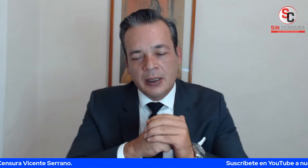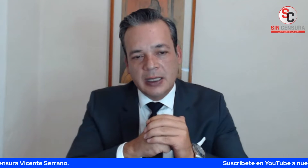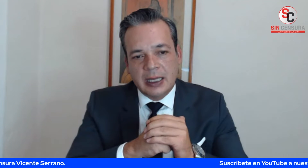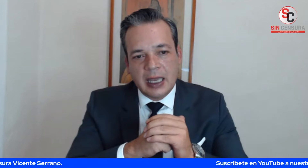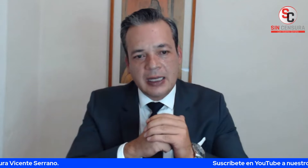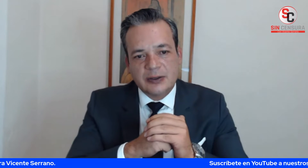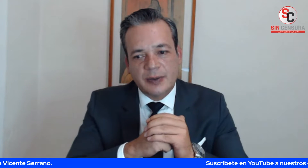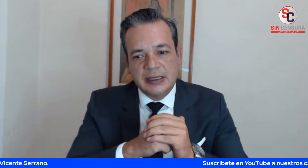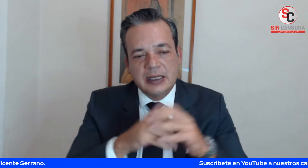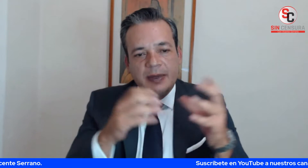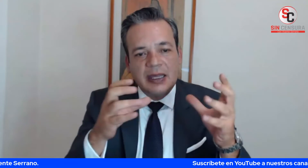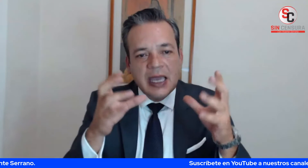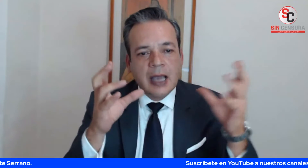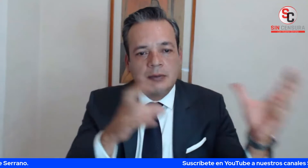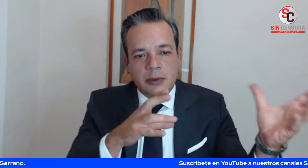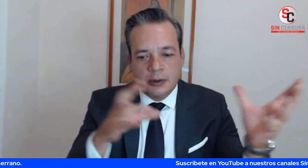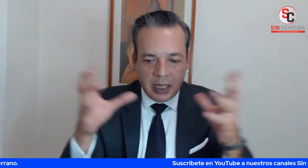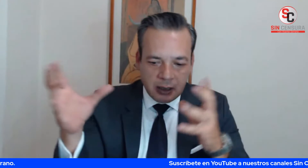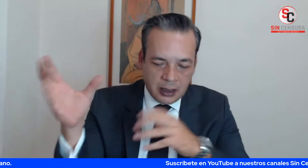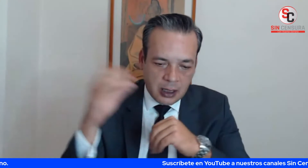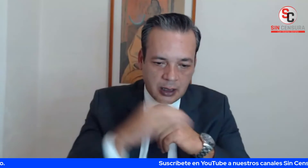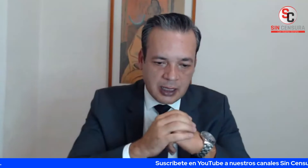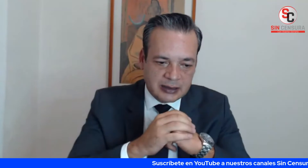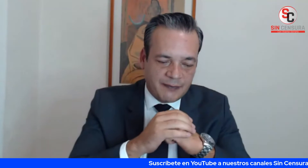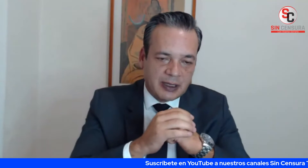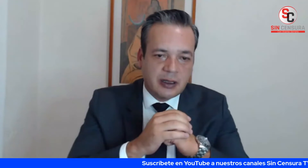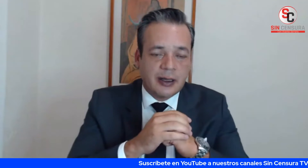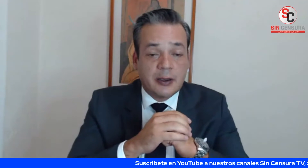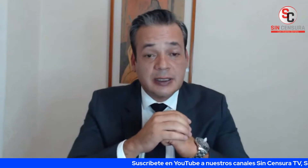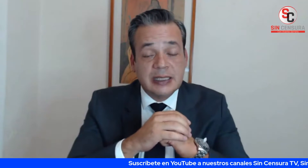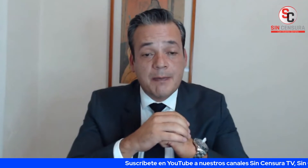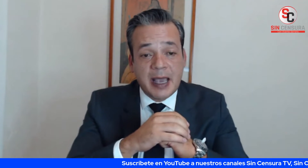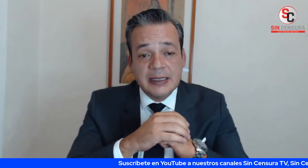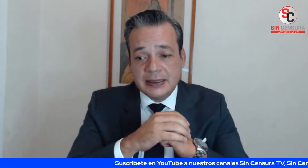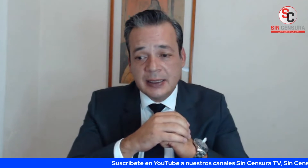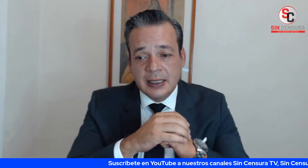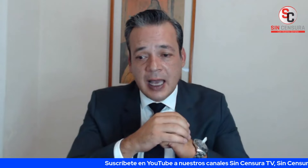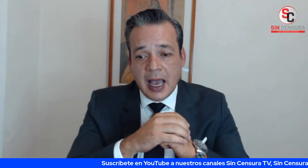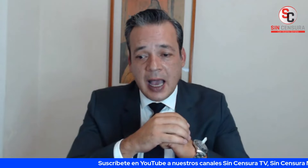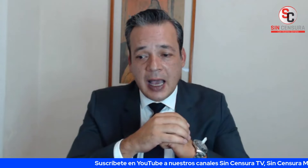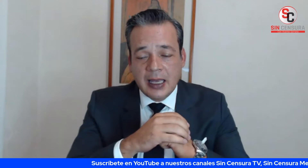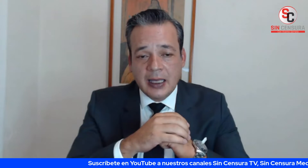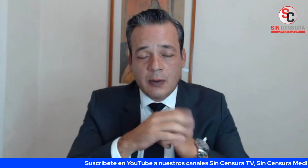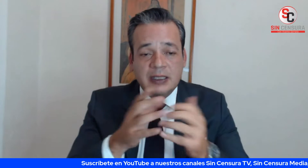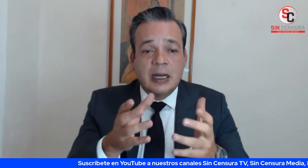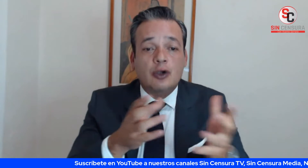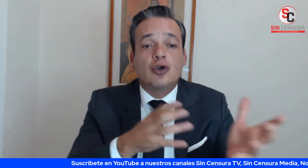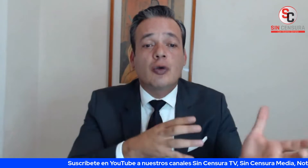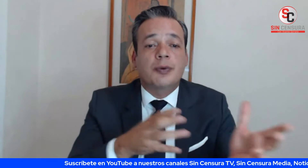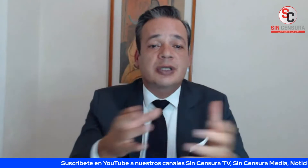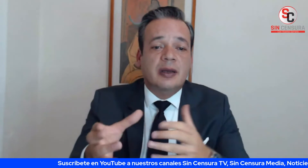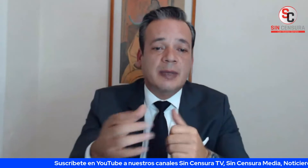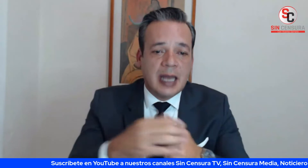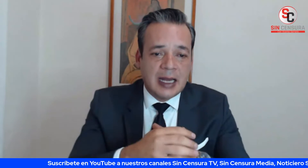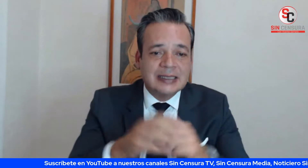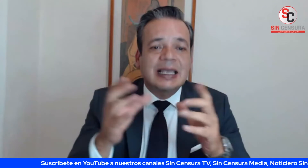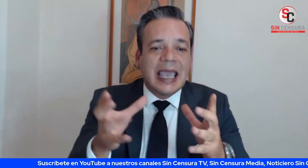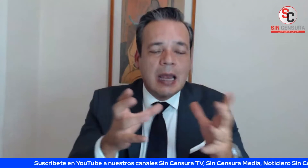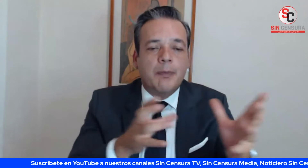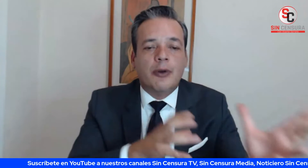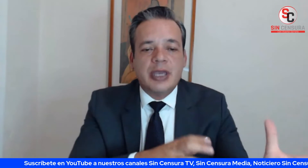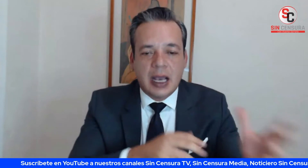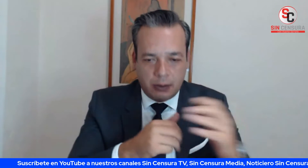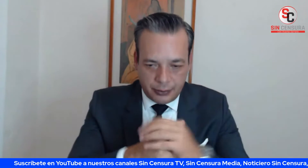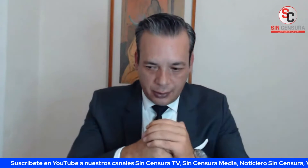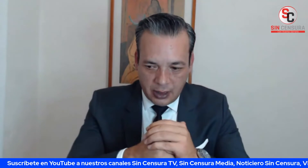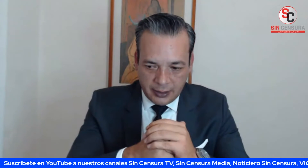Gallardo, y que él a su vez dividía, ¿no? En las diferentes regiones del país a cuáles eran los grupos criminales que